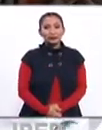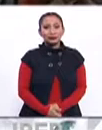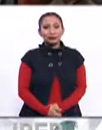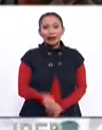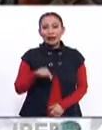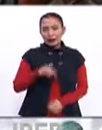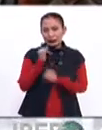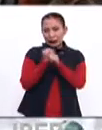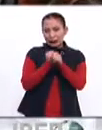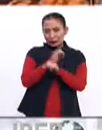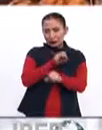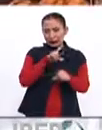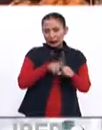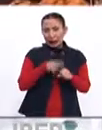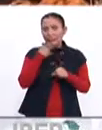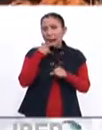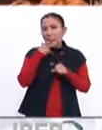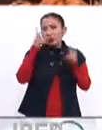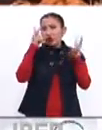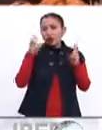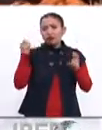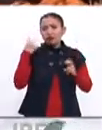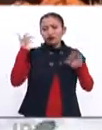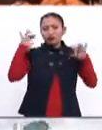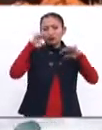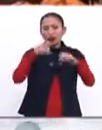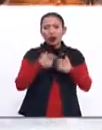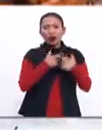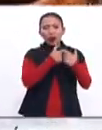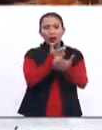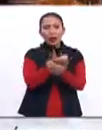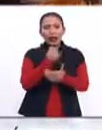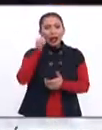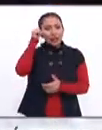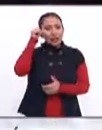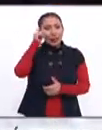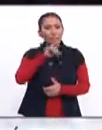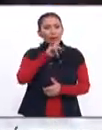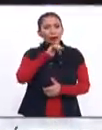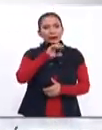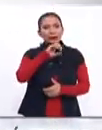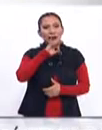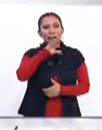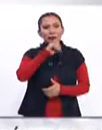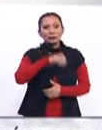En nuestro reportaje especial hablaremos sobre el Foro de Cooperación Económica Asia-Pacífico.